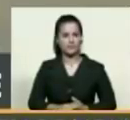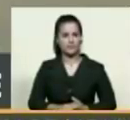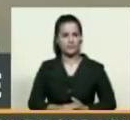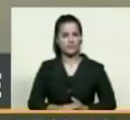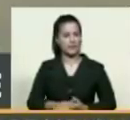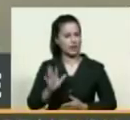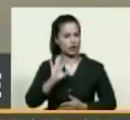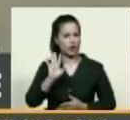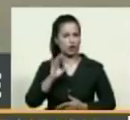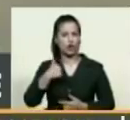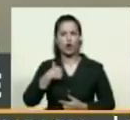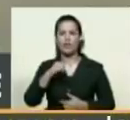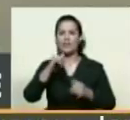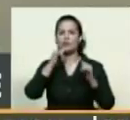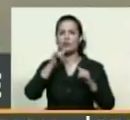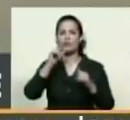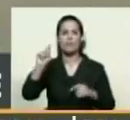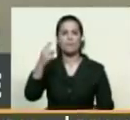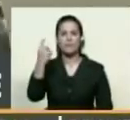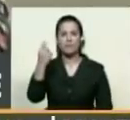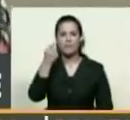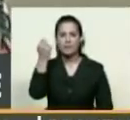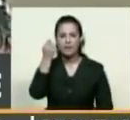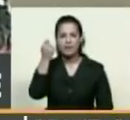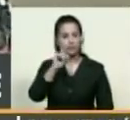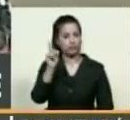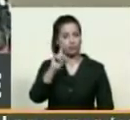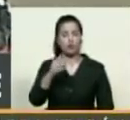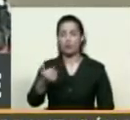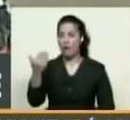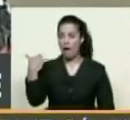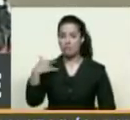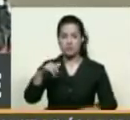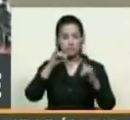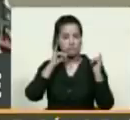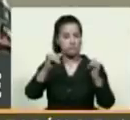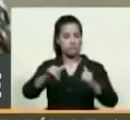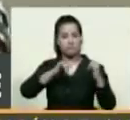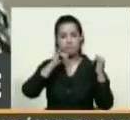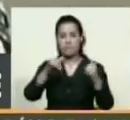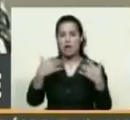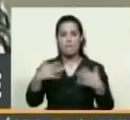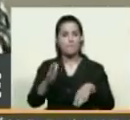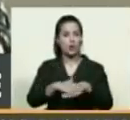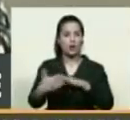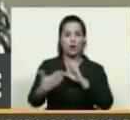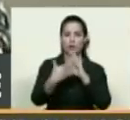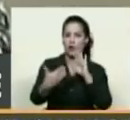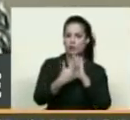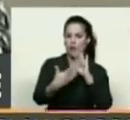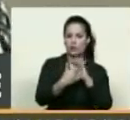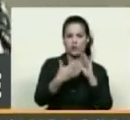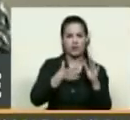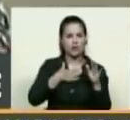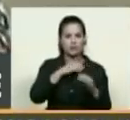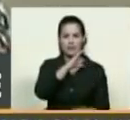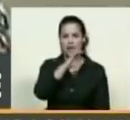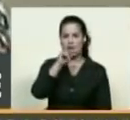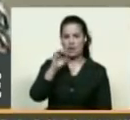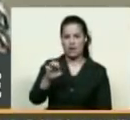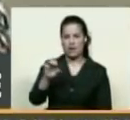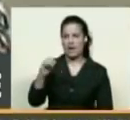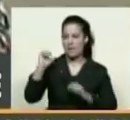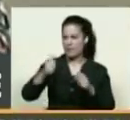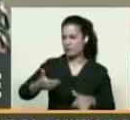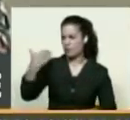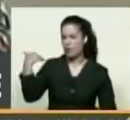denuncias sobre los ataques en contra del Poder Electoral. Especialmente a partir del 2013,